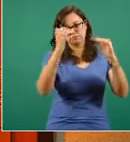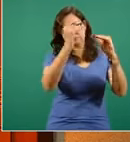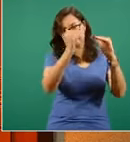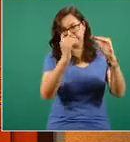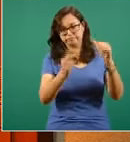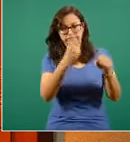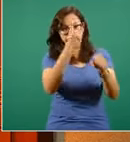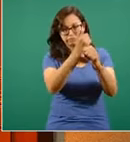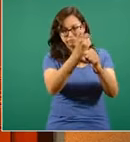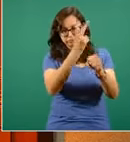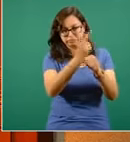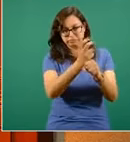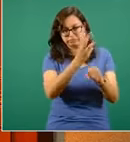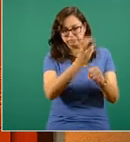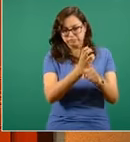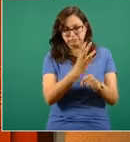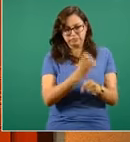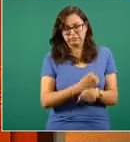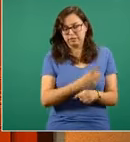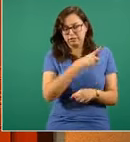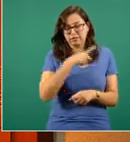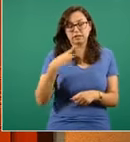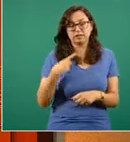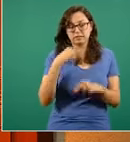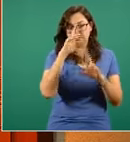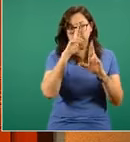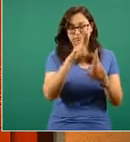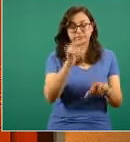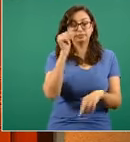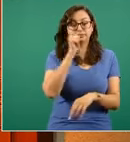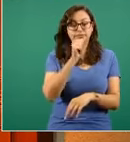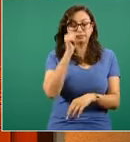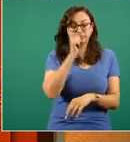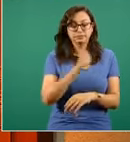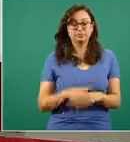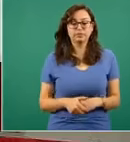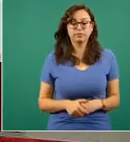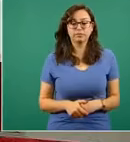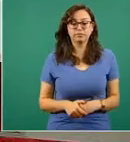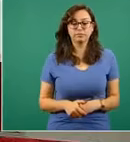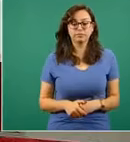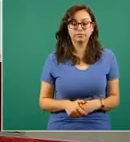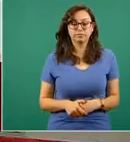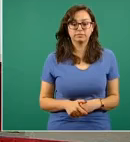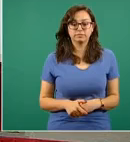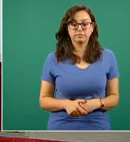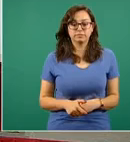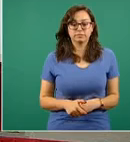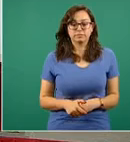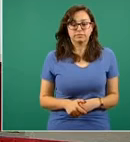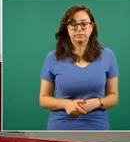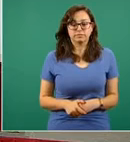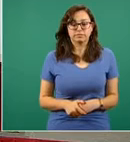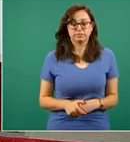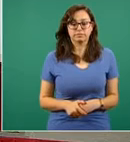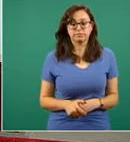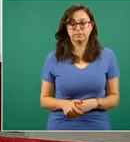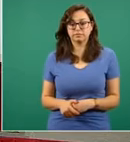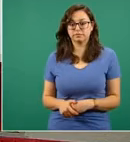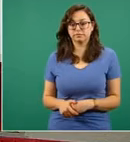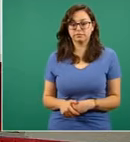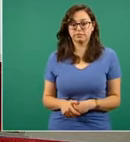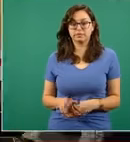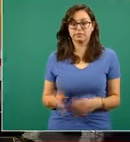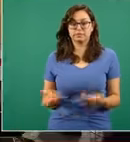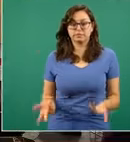vacuna asignó para efectos de esta estrategia. Y precisamente en las siguientes dos diapositivas, que son ya las